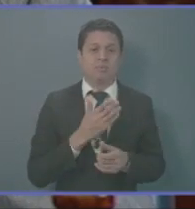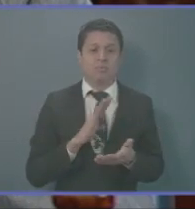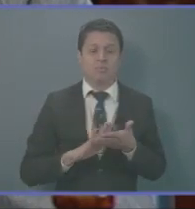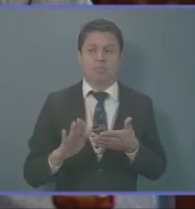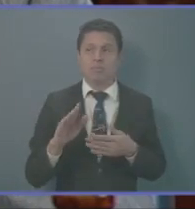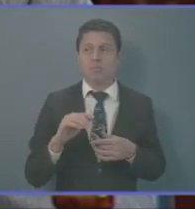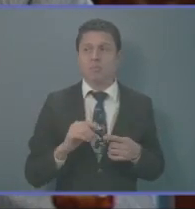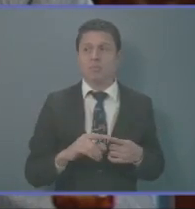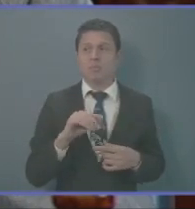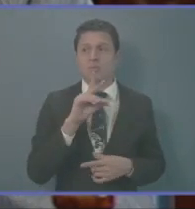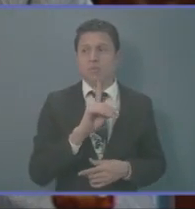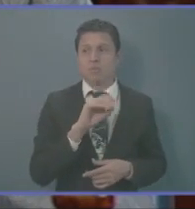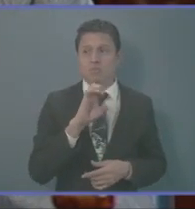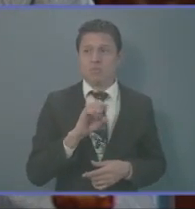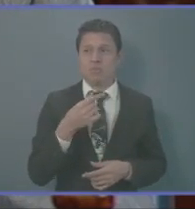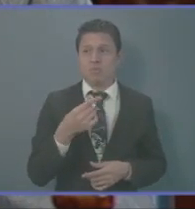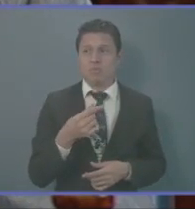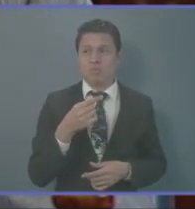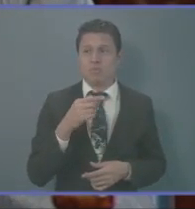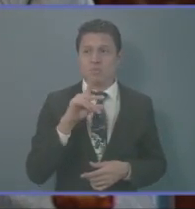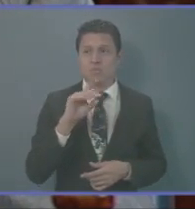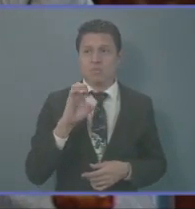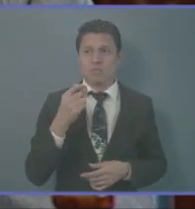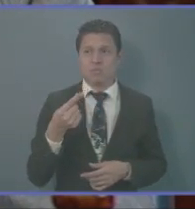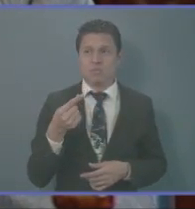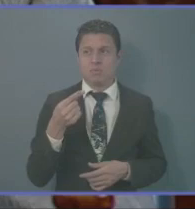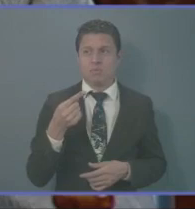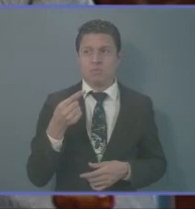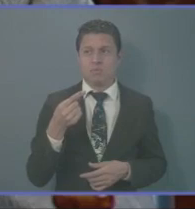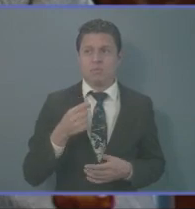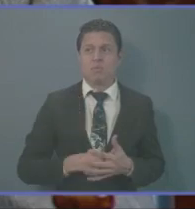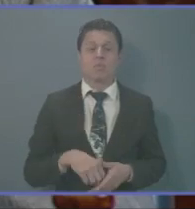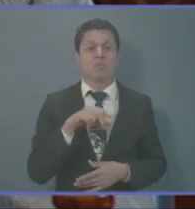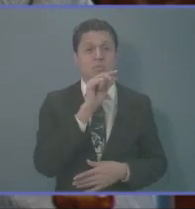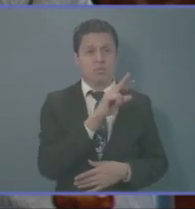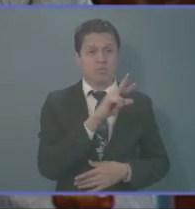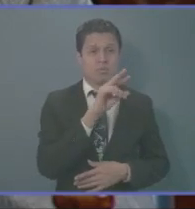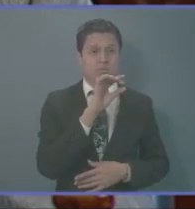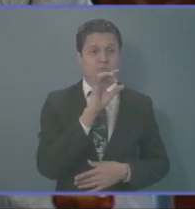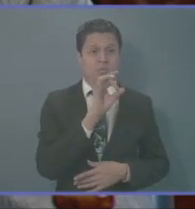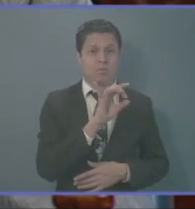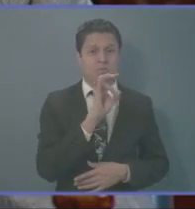de DEG de